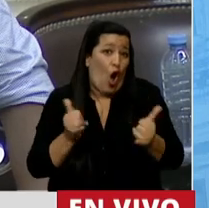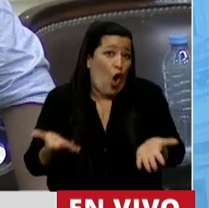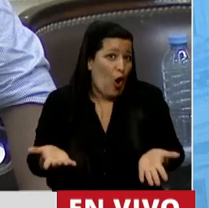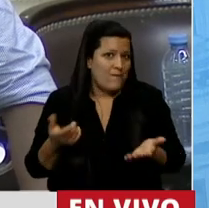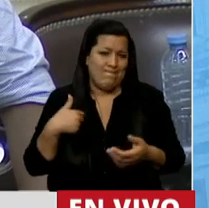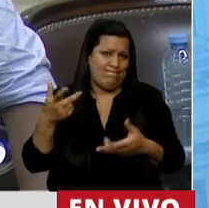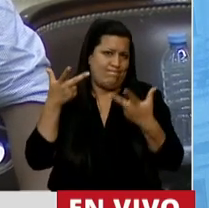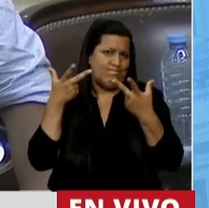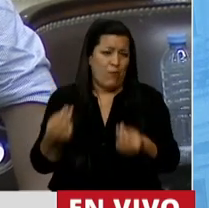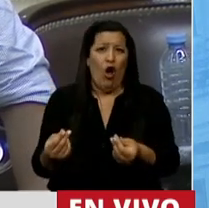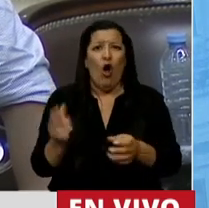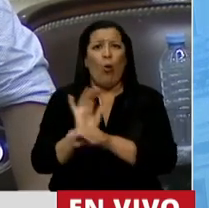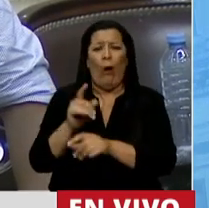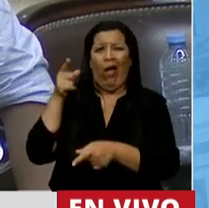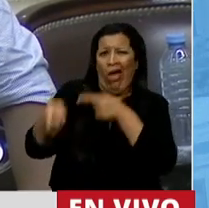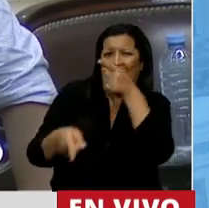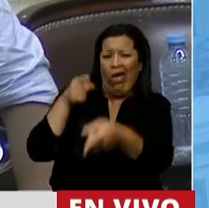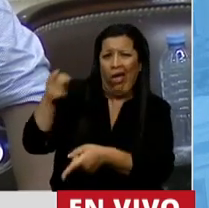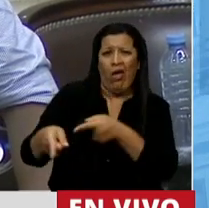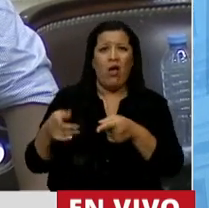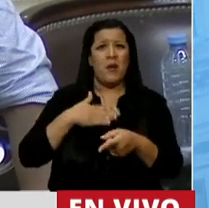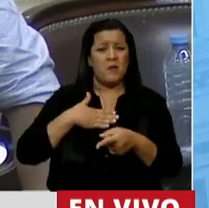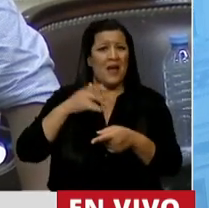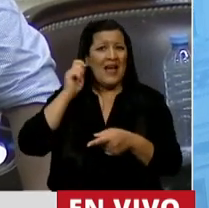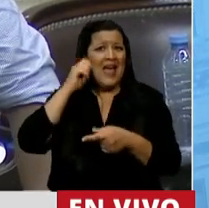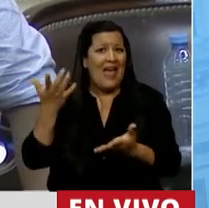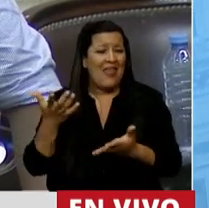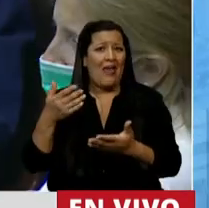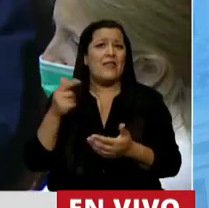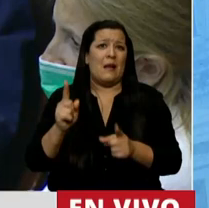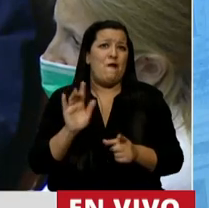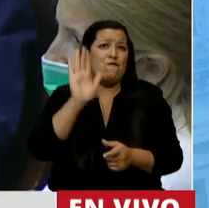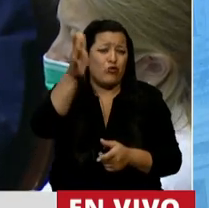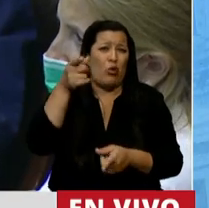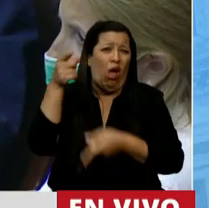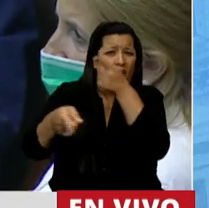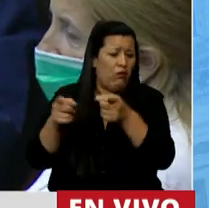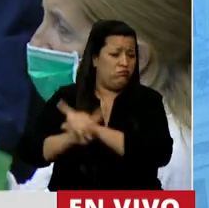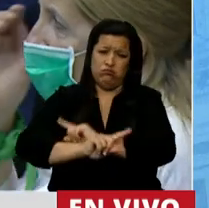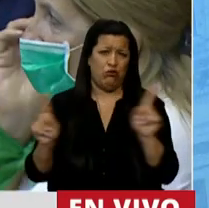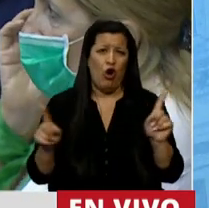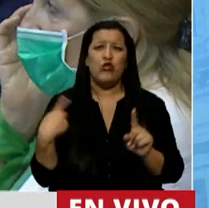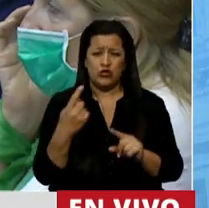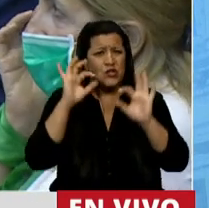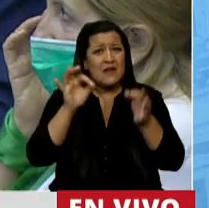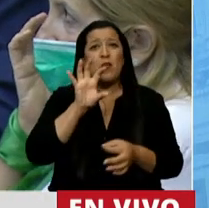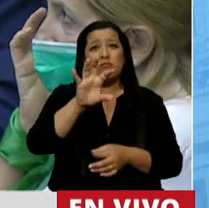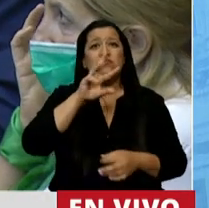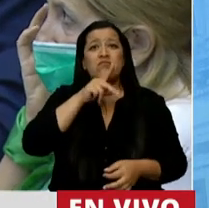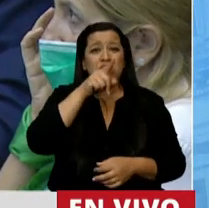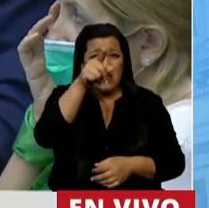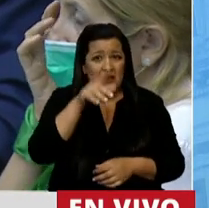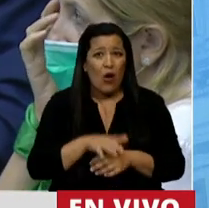puedo permitirme seguir criminalizando a mi generación, a las generaciones que vienen, y entendiendo que San Juan somos